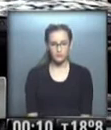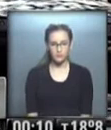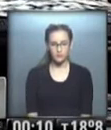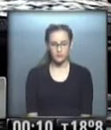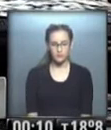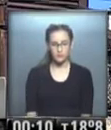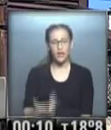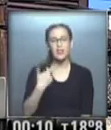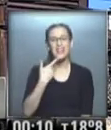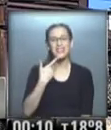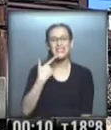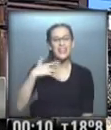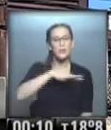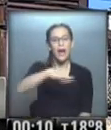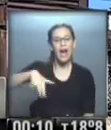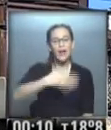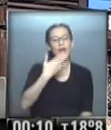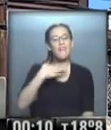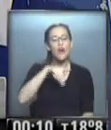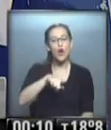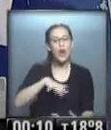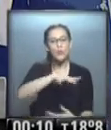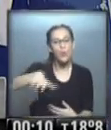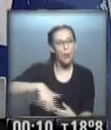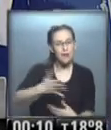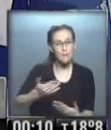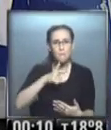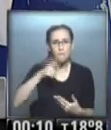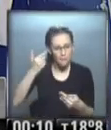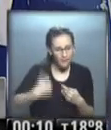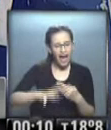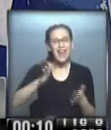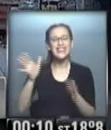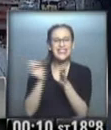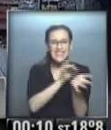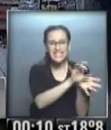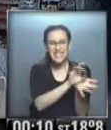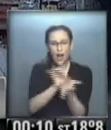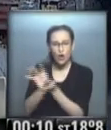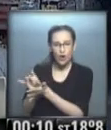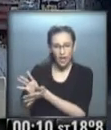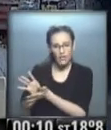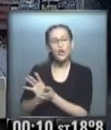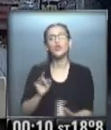17 conventillos del barrio de La Boca están en peligro de ser desalojados y sus moradores